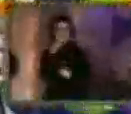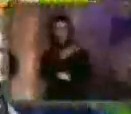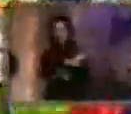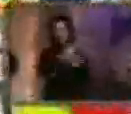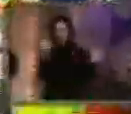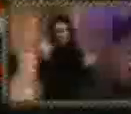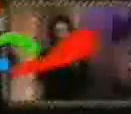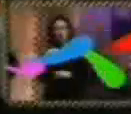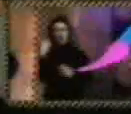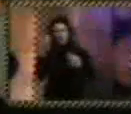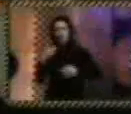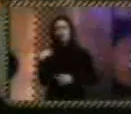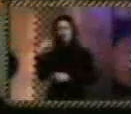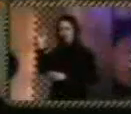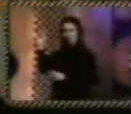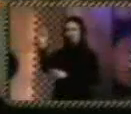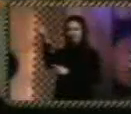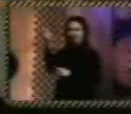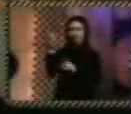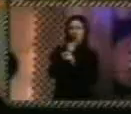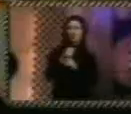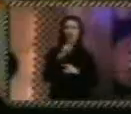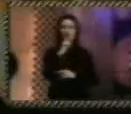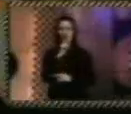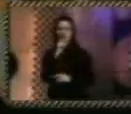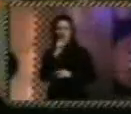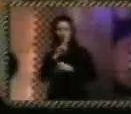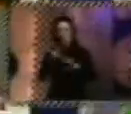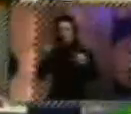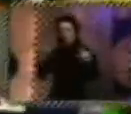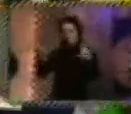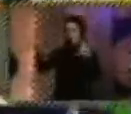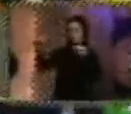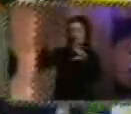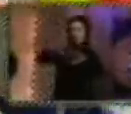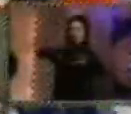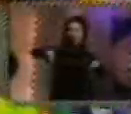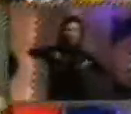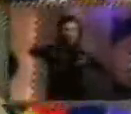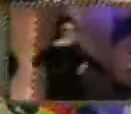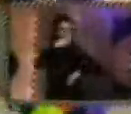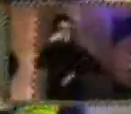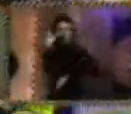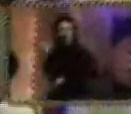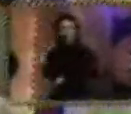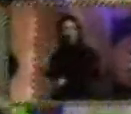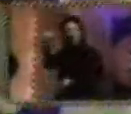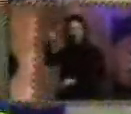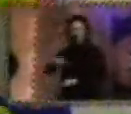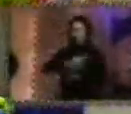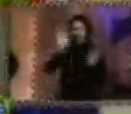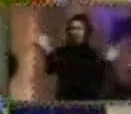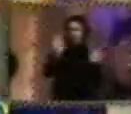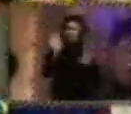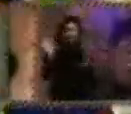seguramente lo conseguiré. Fuerte playa más linda que tiene, estas no